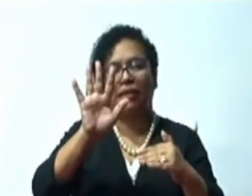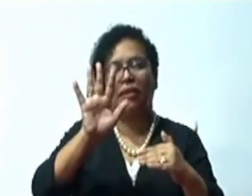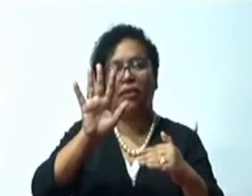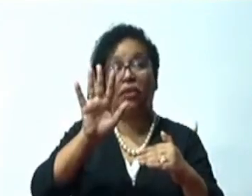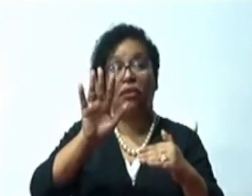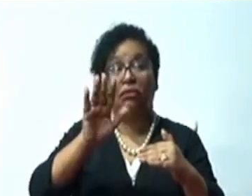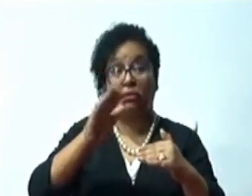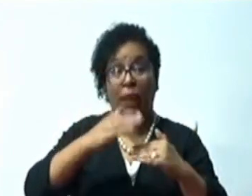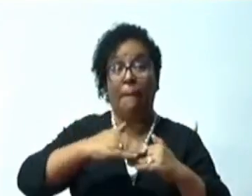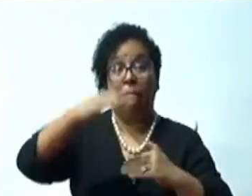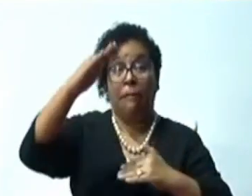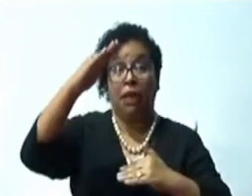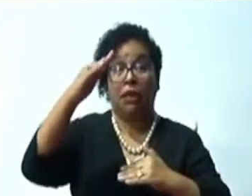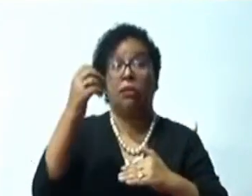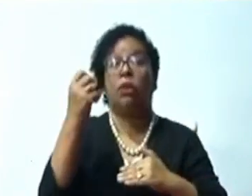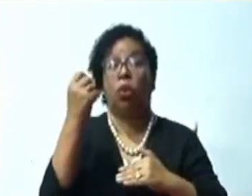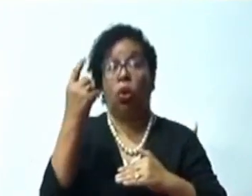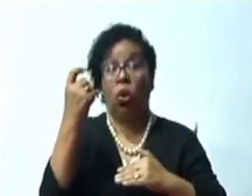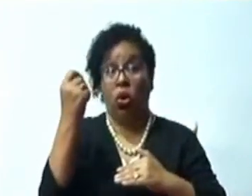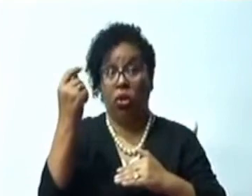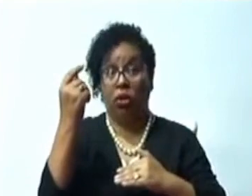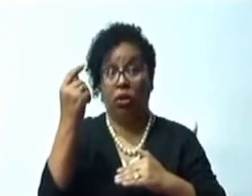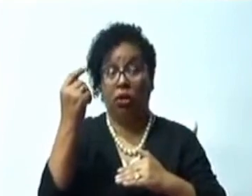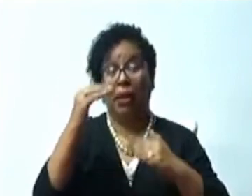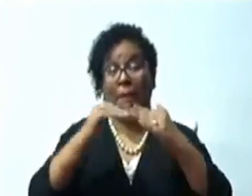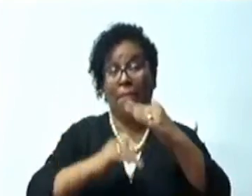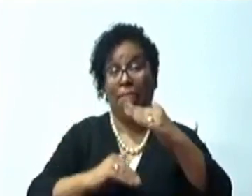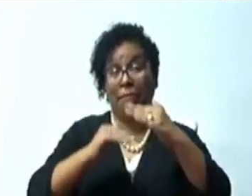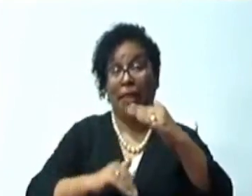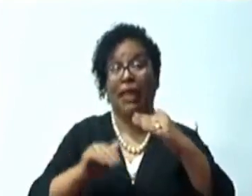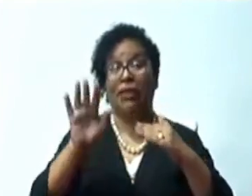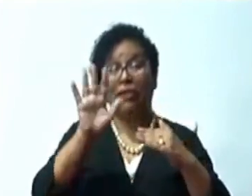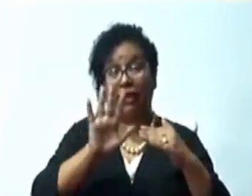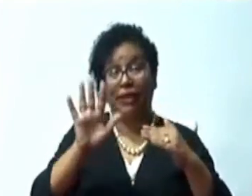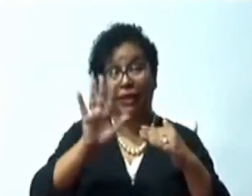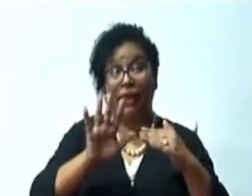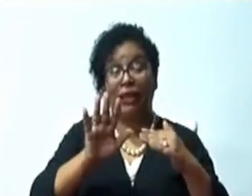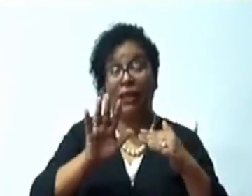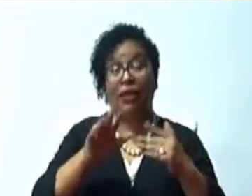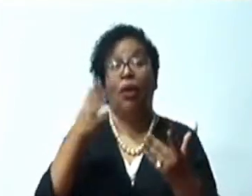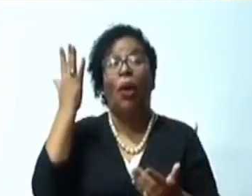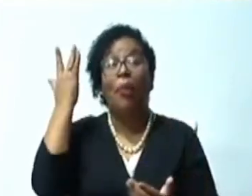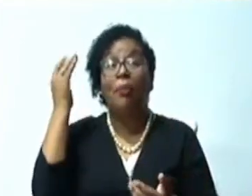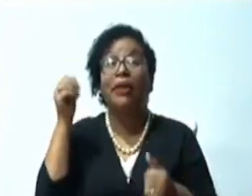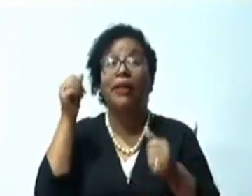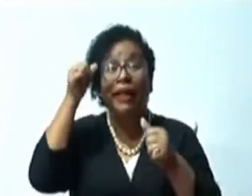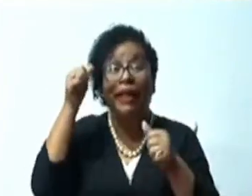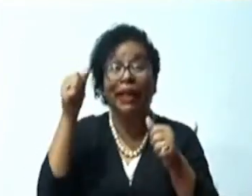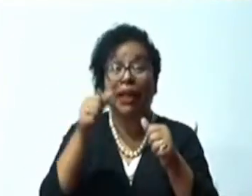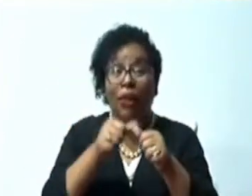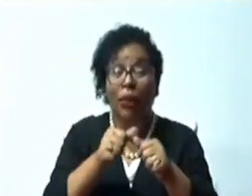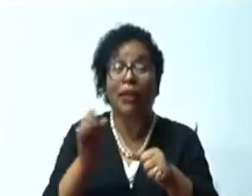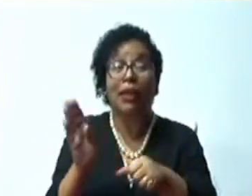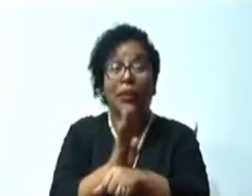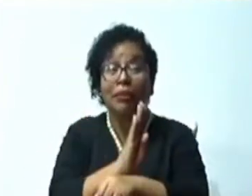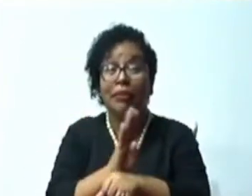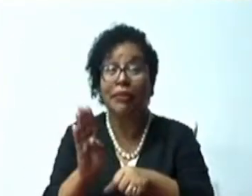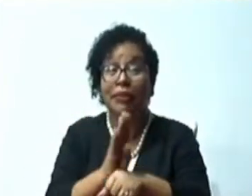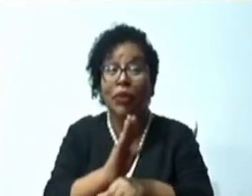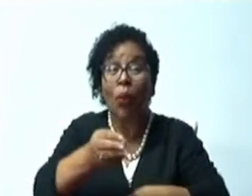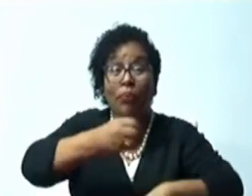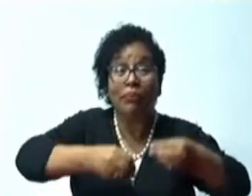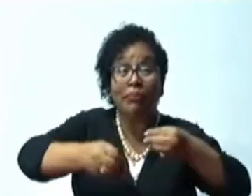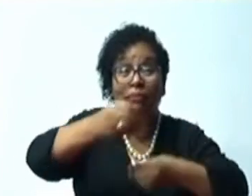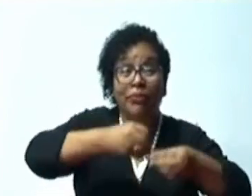hay un máximo de 11. Bueno, si fuera más, pero es una sociedad comercial que se van a reunir los accionistas y uno no sabe lo que va a